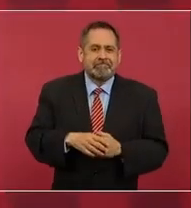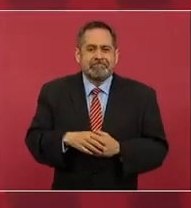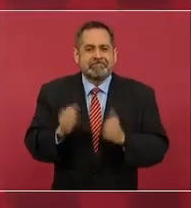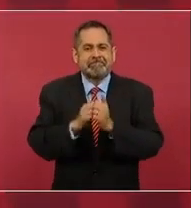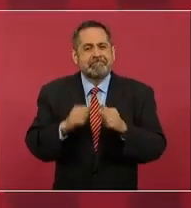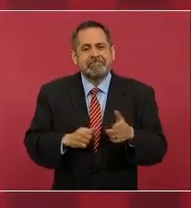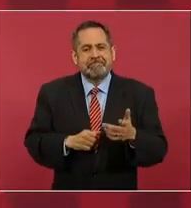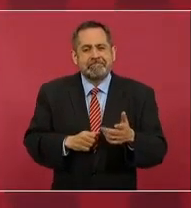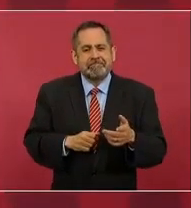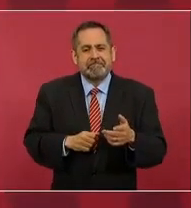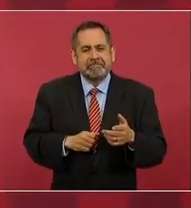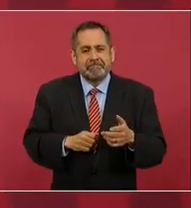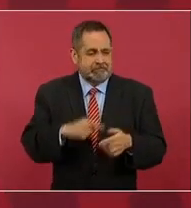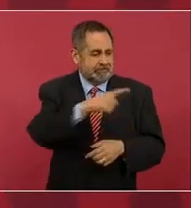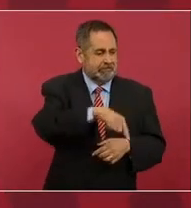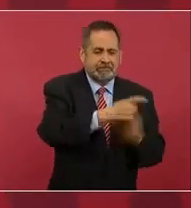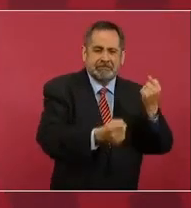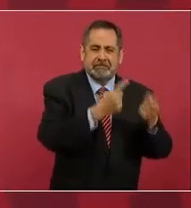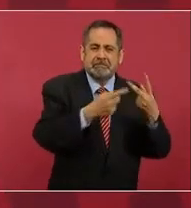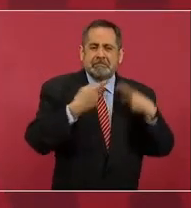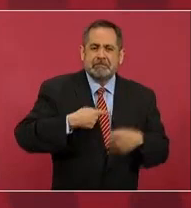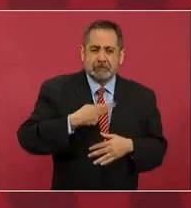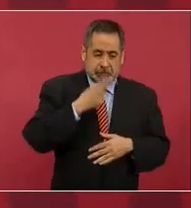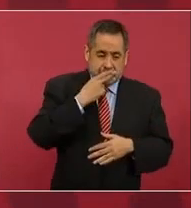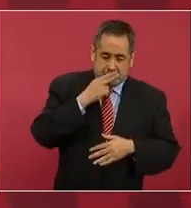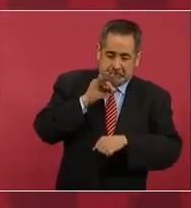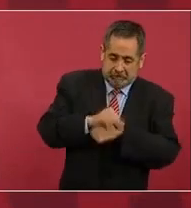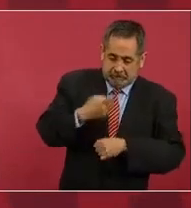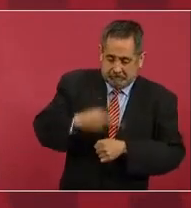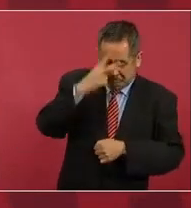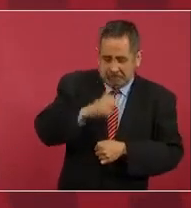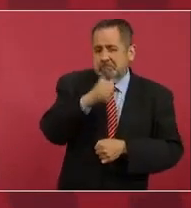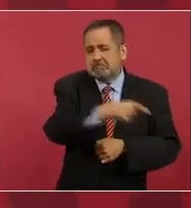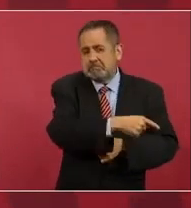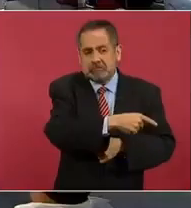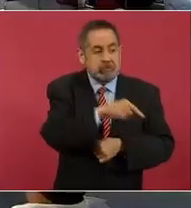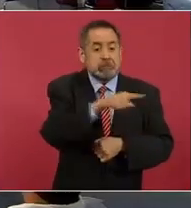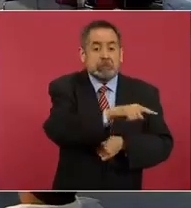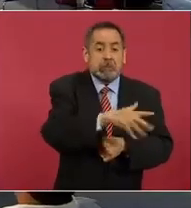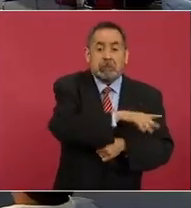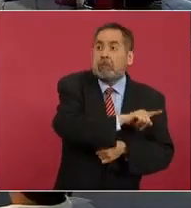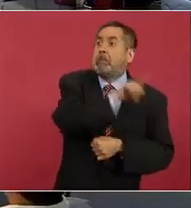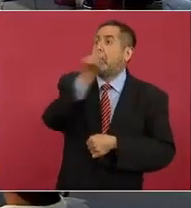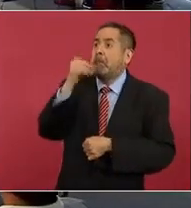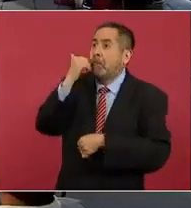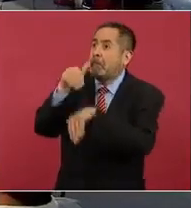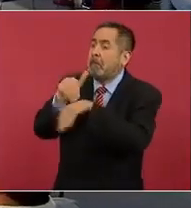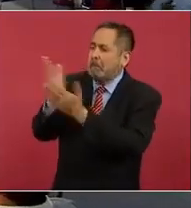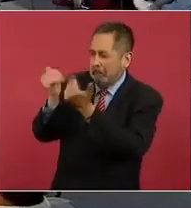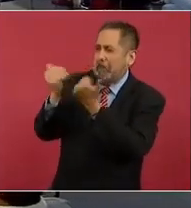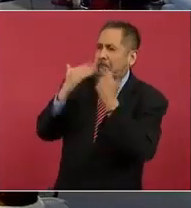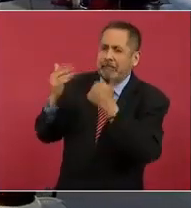con la falta de patriotismo de los conservadores mexicanos que fueron allá a buscar a